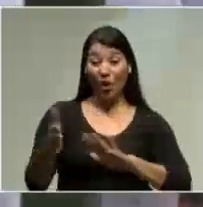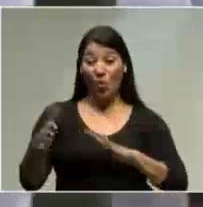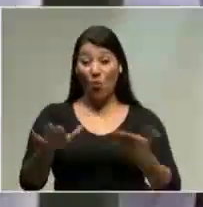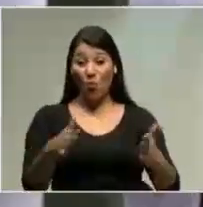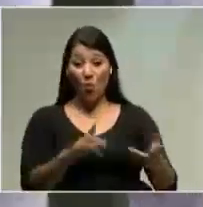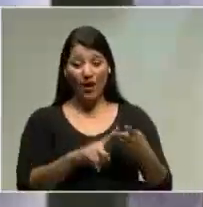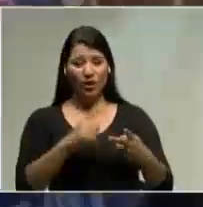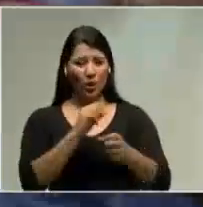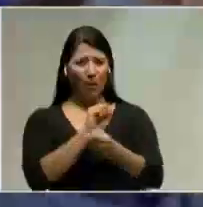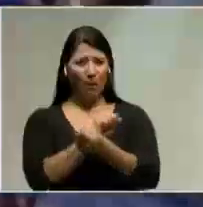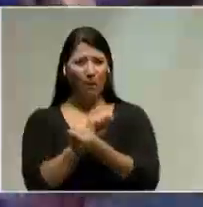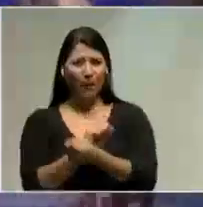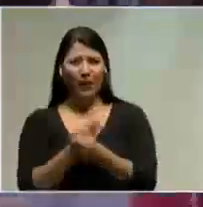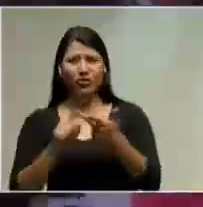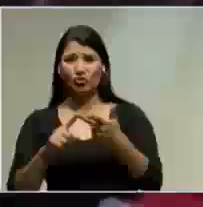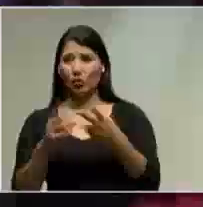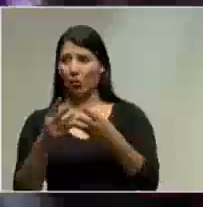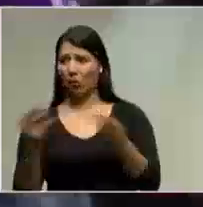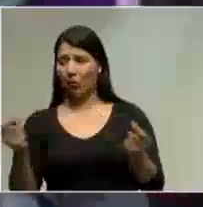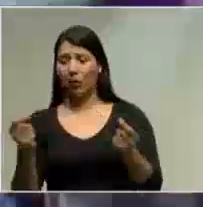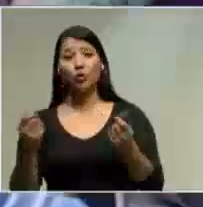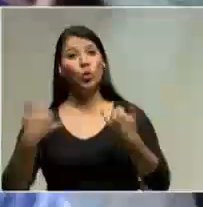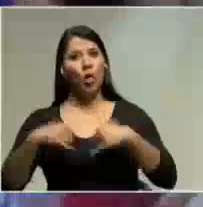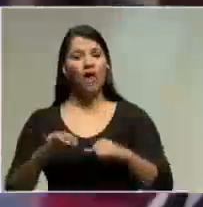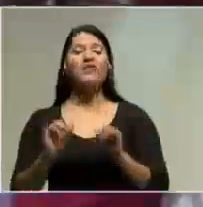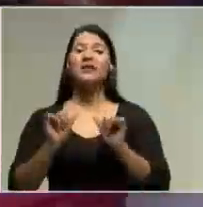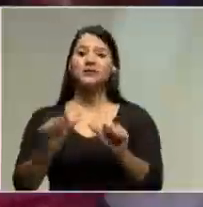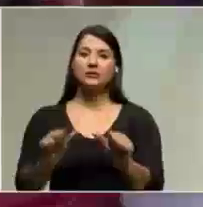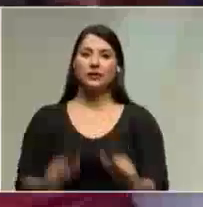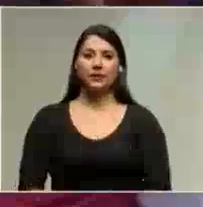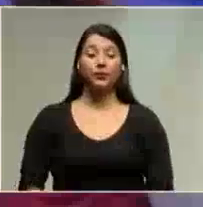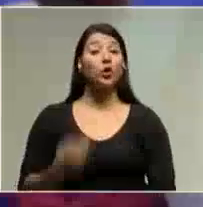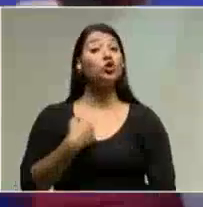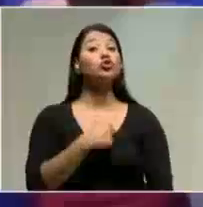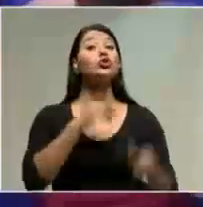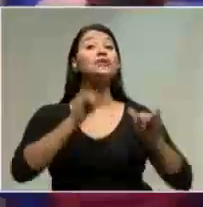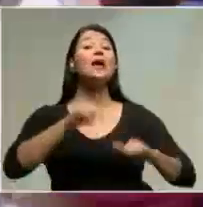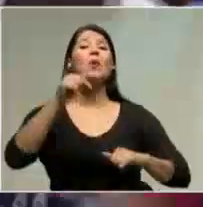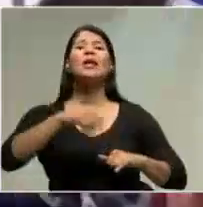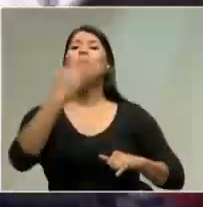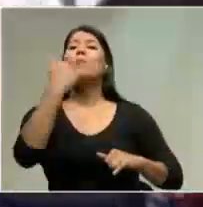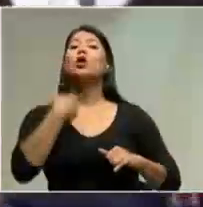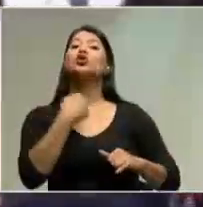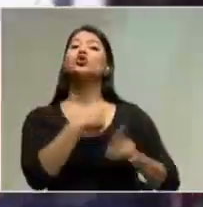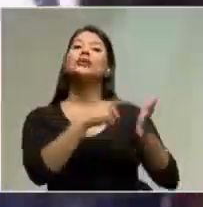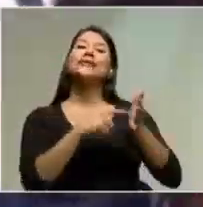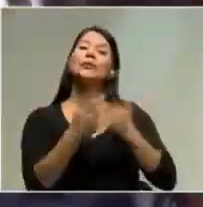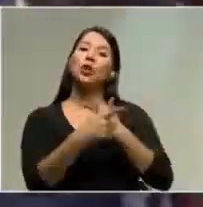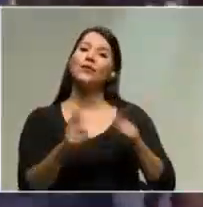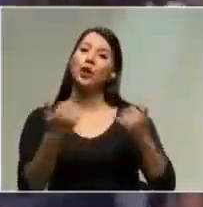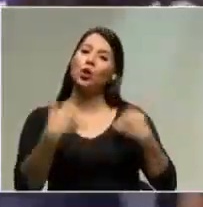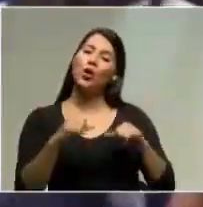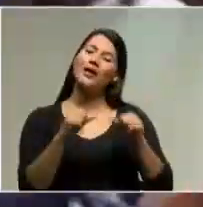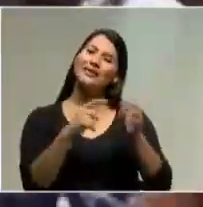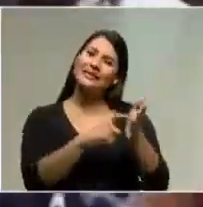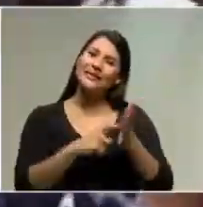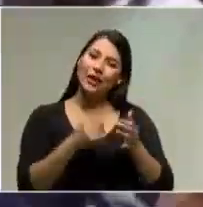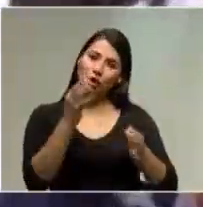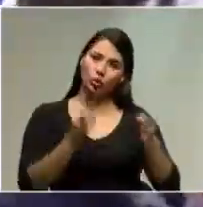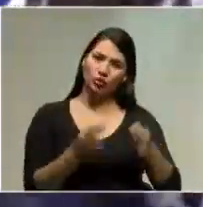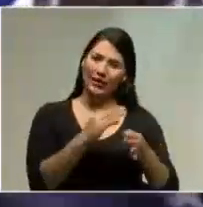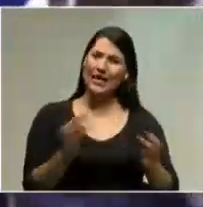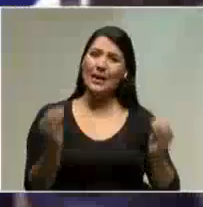y desaparecidos, sigue muy viva en el país. Estamos aquí porque estamos exigiendo libertad, seguimos exigiendo justicia y sobre